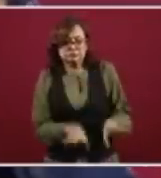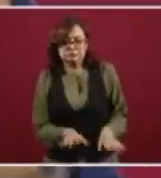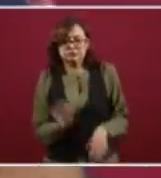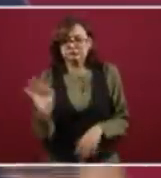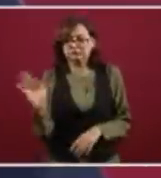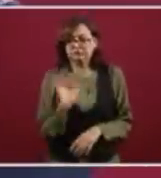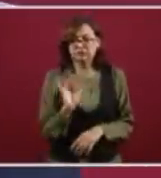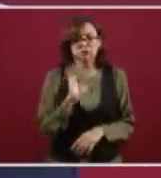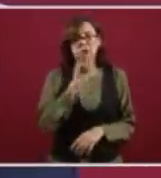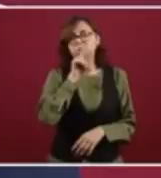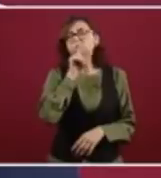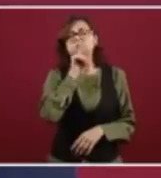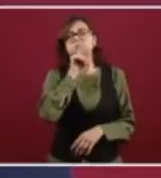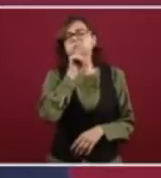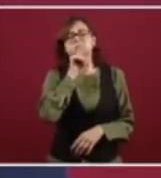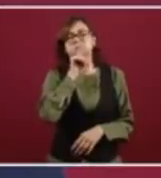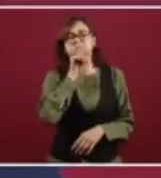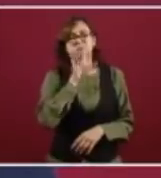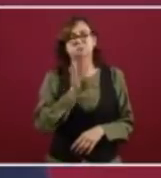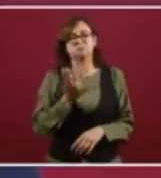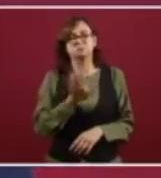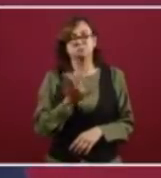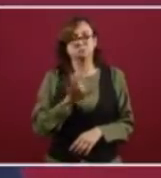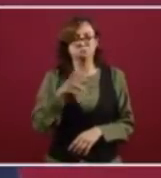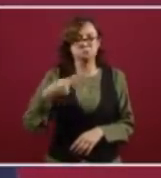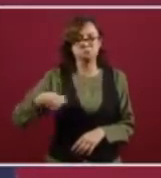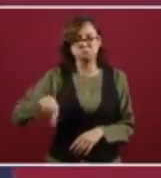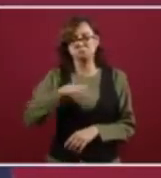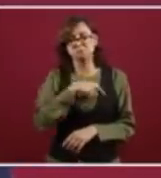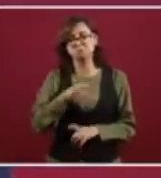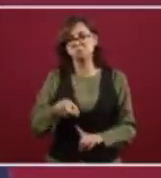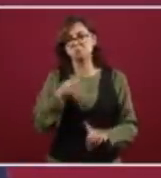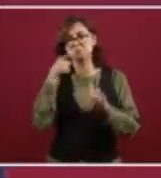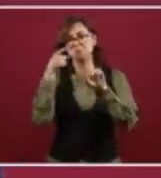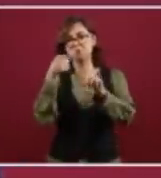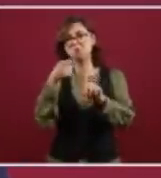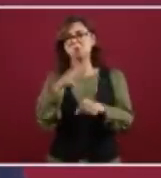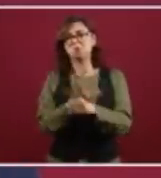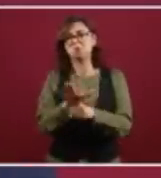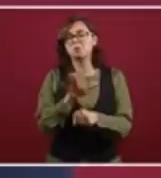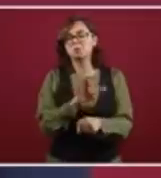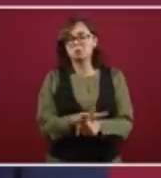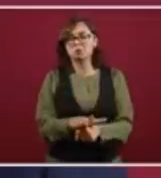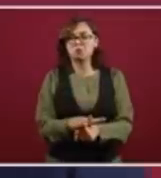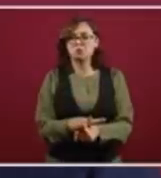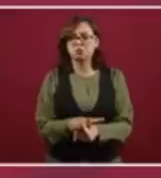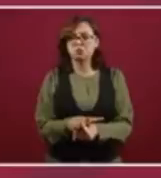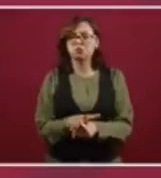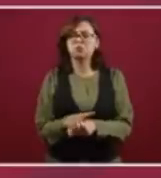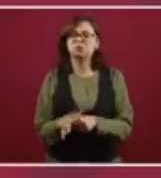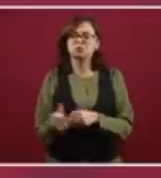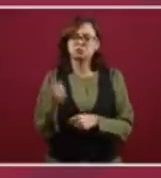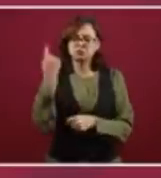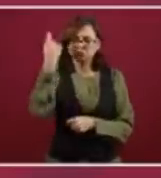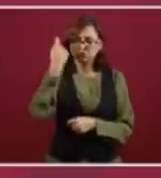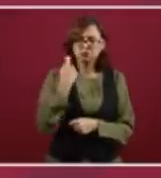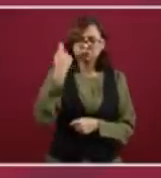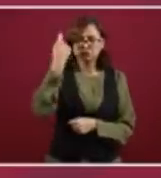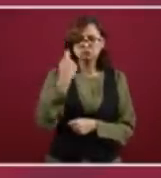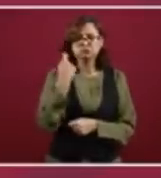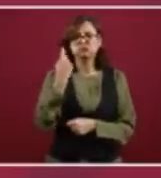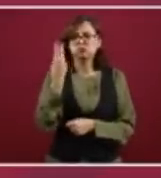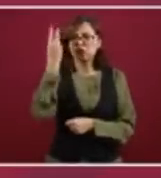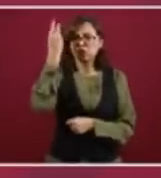y vamos a buscar la forma de que tengan un retiro, una